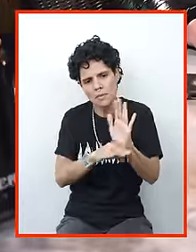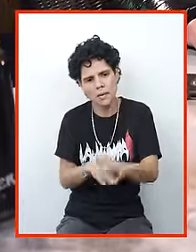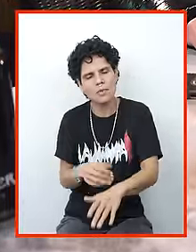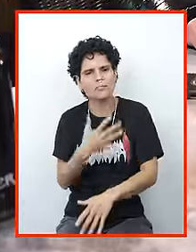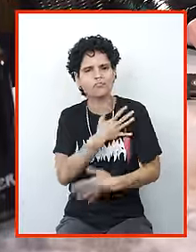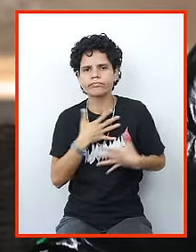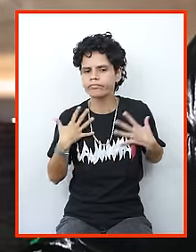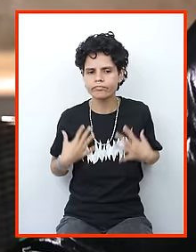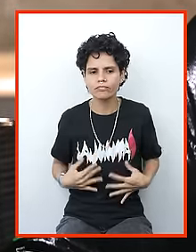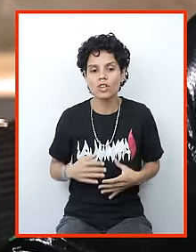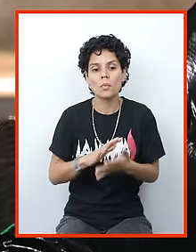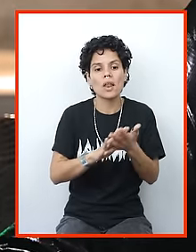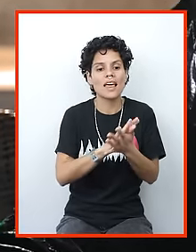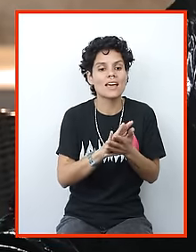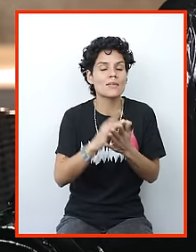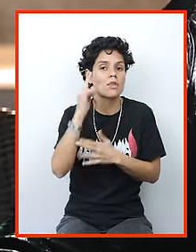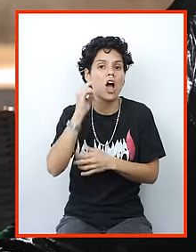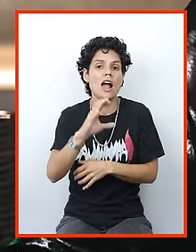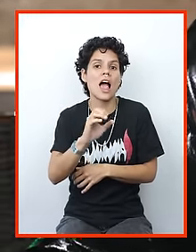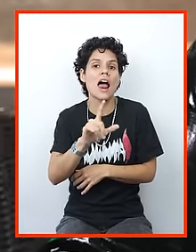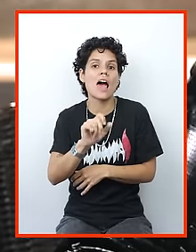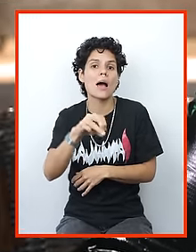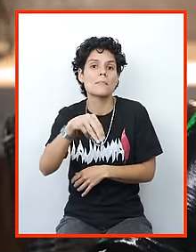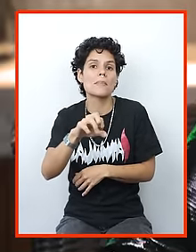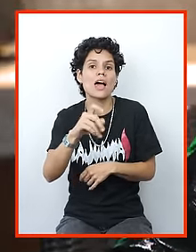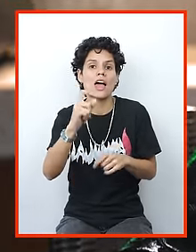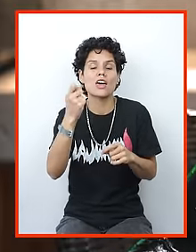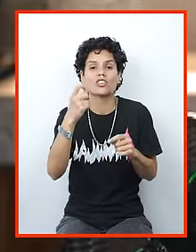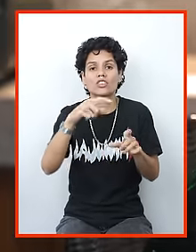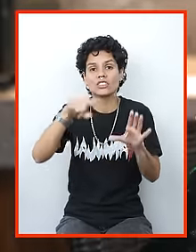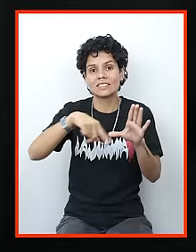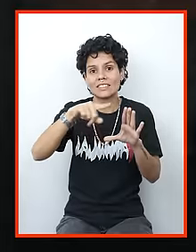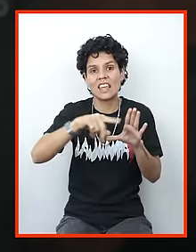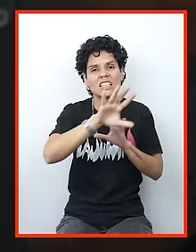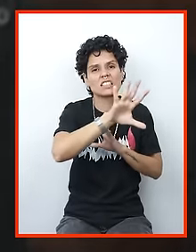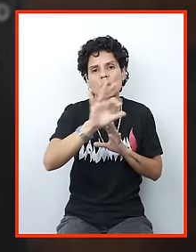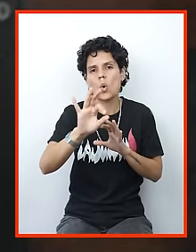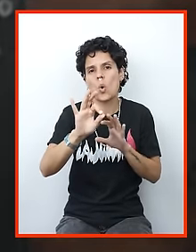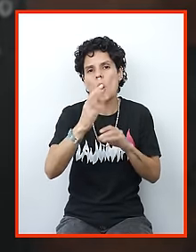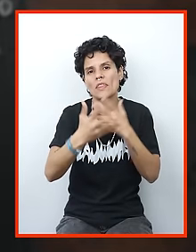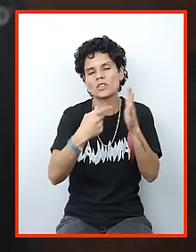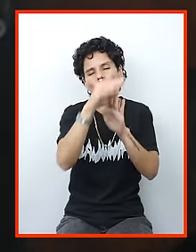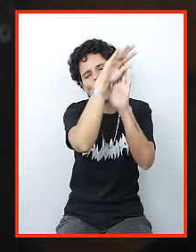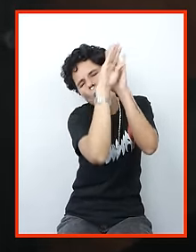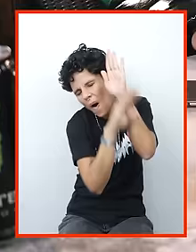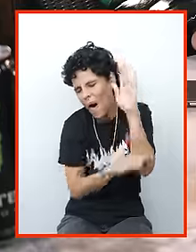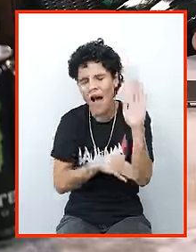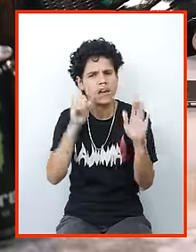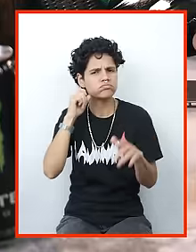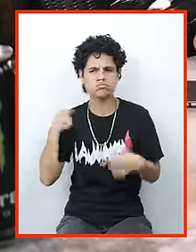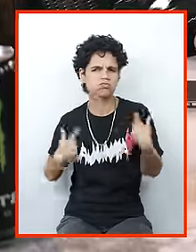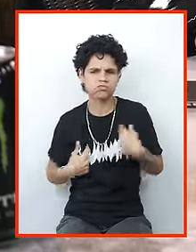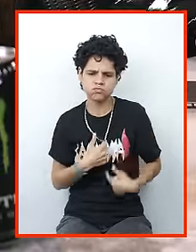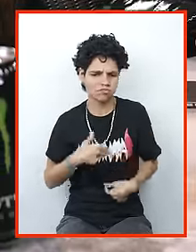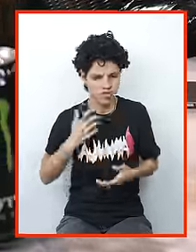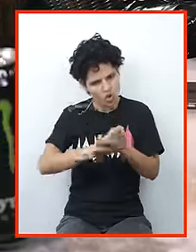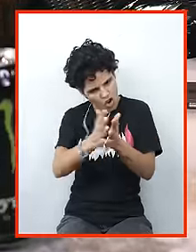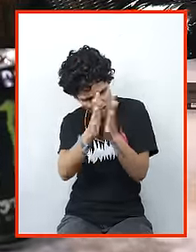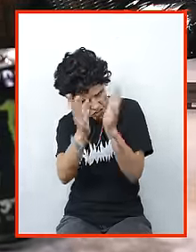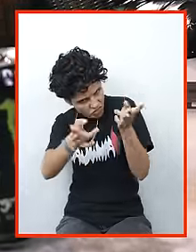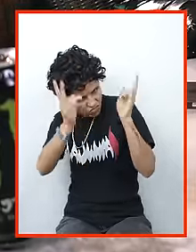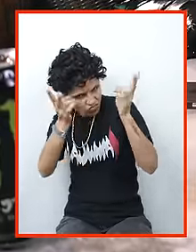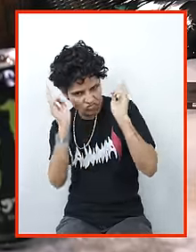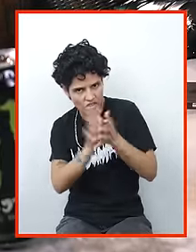Por suerte eran 7. Si hubiese sido como Calamaro, que hace esos discos con 54 canciones. No, nos rayamos completo. ¿Te rayas completo? Sí, mi hermano. Oye,